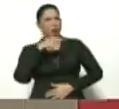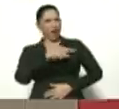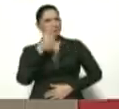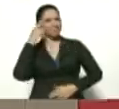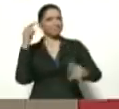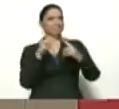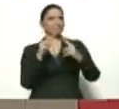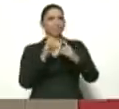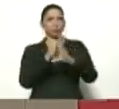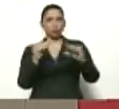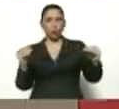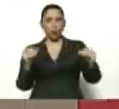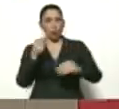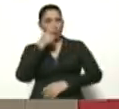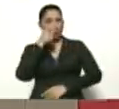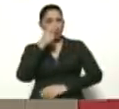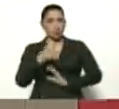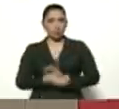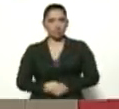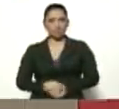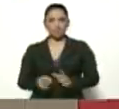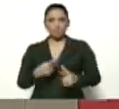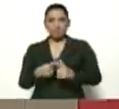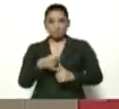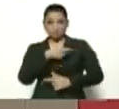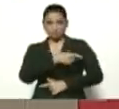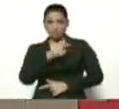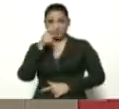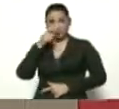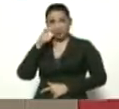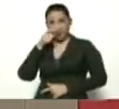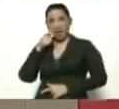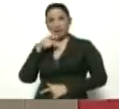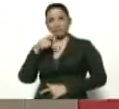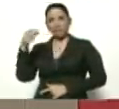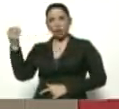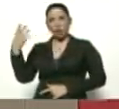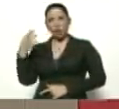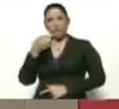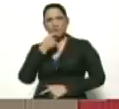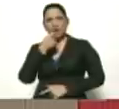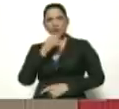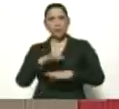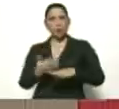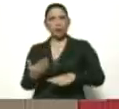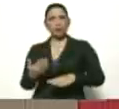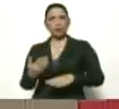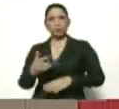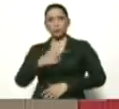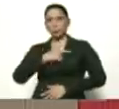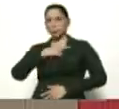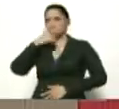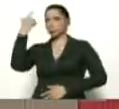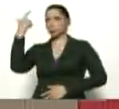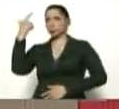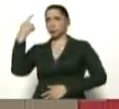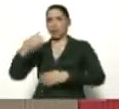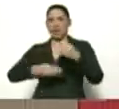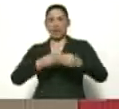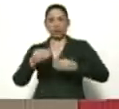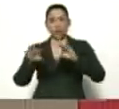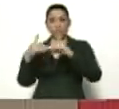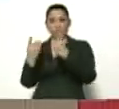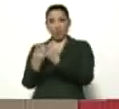de todas las operaciones y esta es una operación a la que se le da luz verde precisamente con la barbaridad cometidas por el